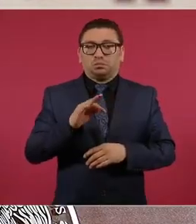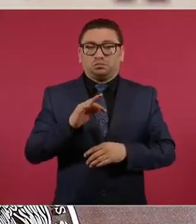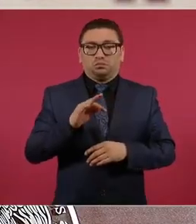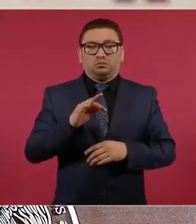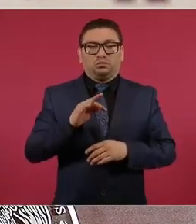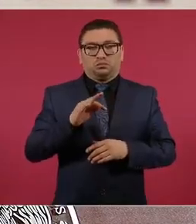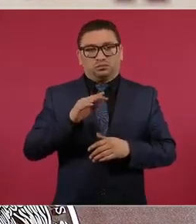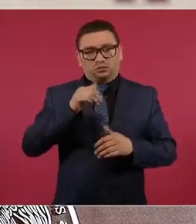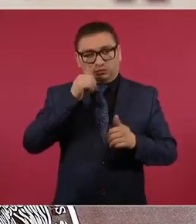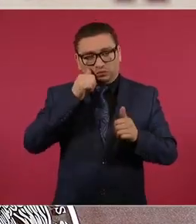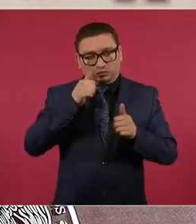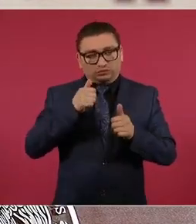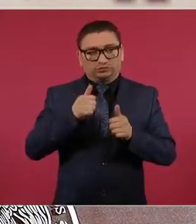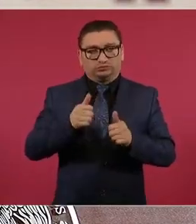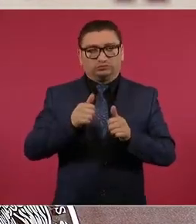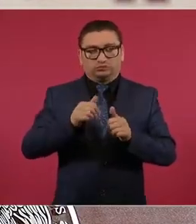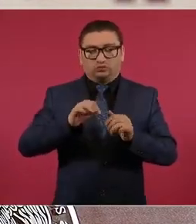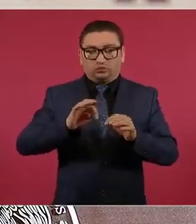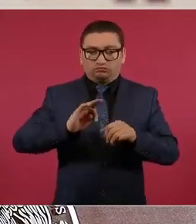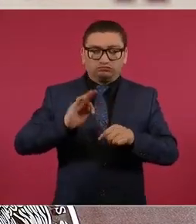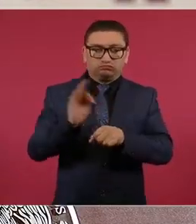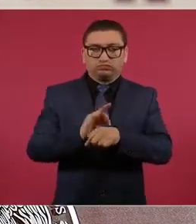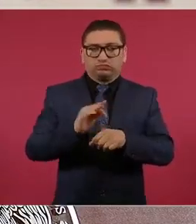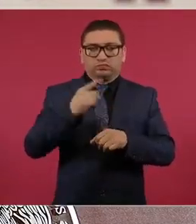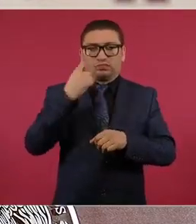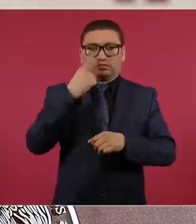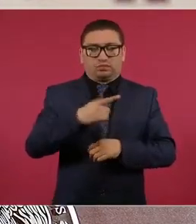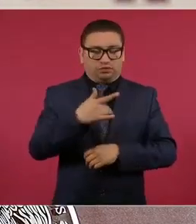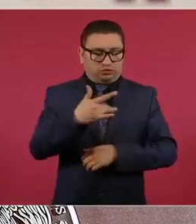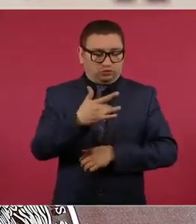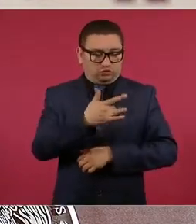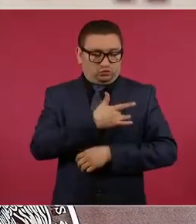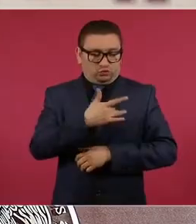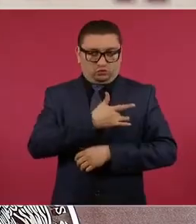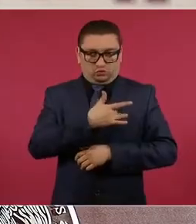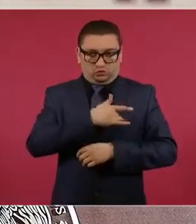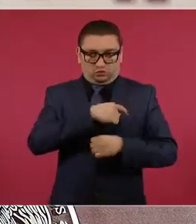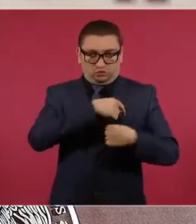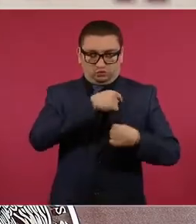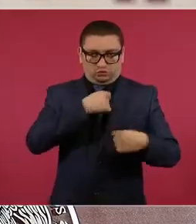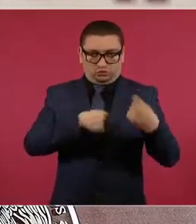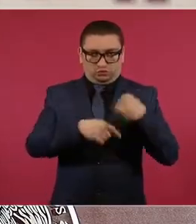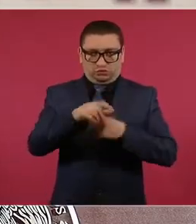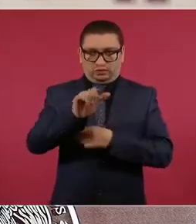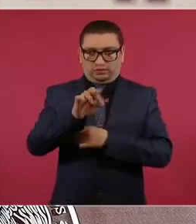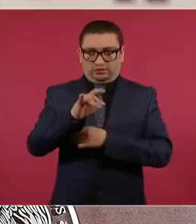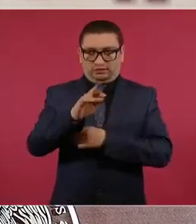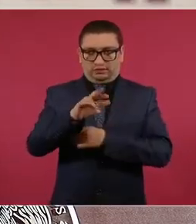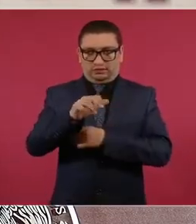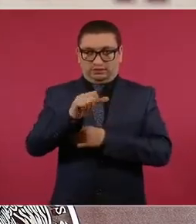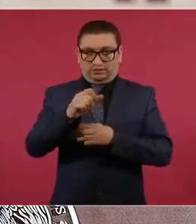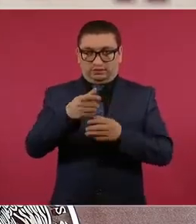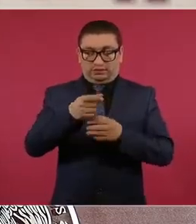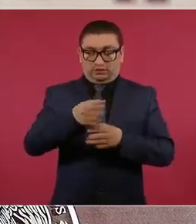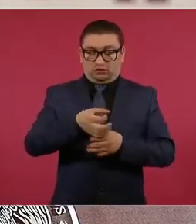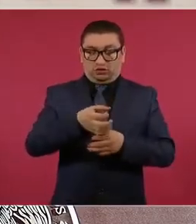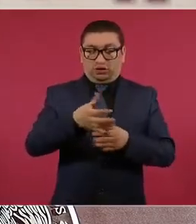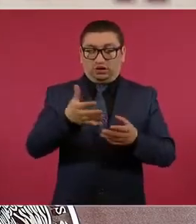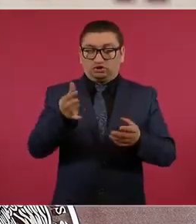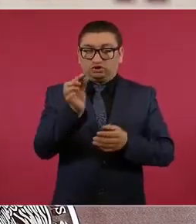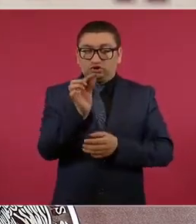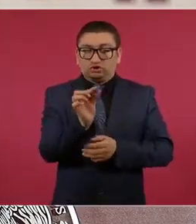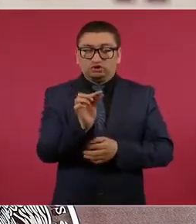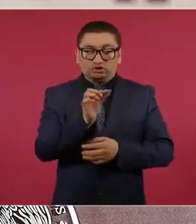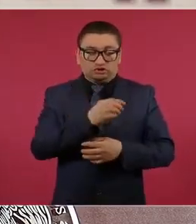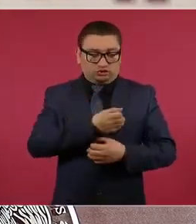fina definitiva Clara hacia las arterias del corazón que no solo son las grandes sino también unas pequeñas